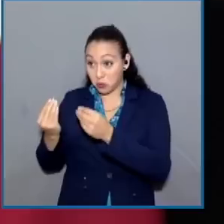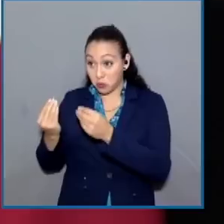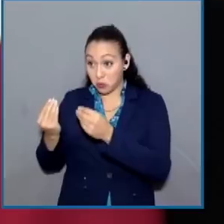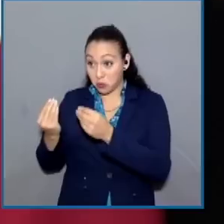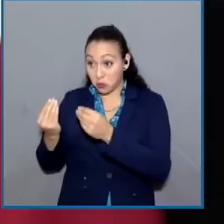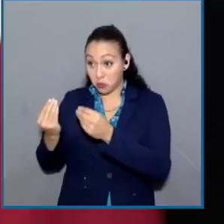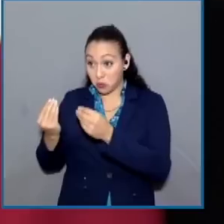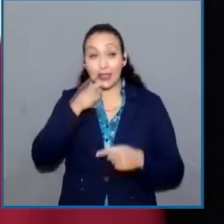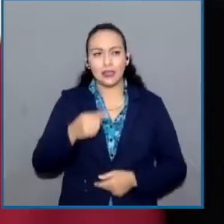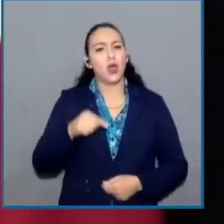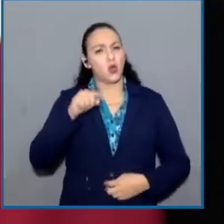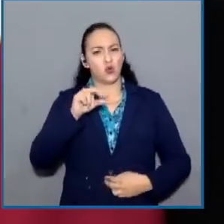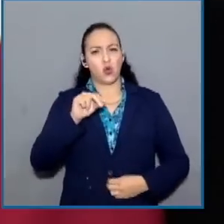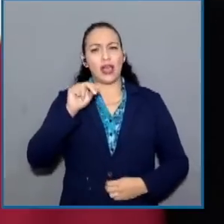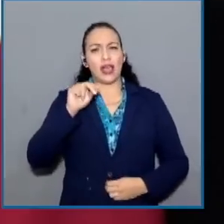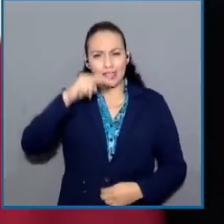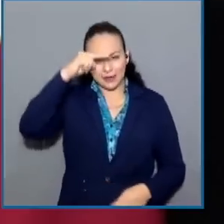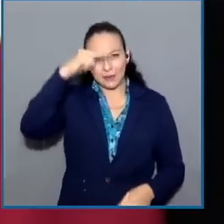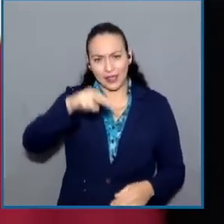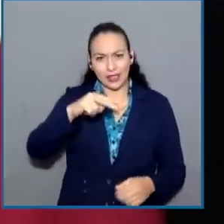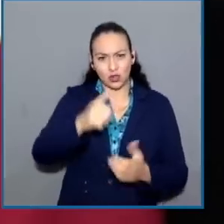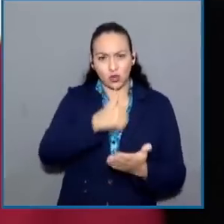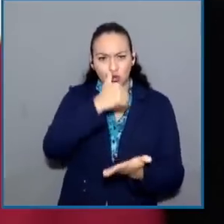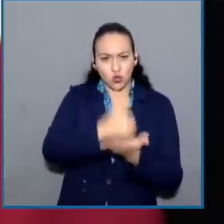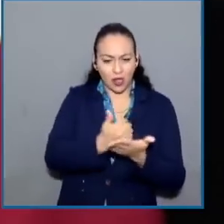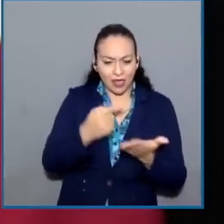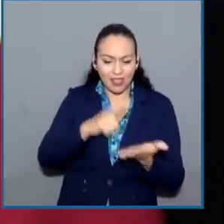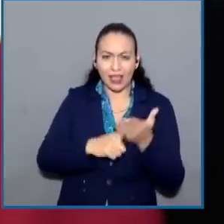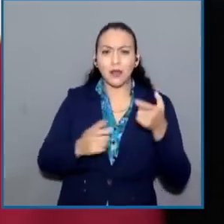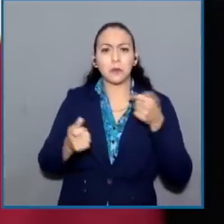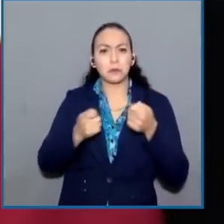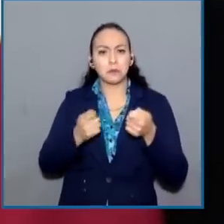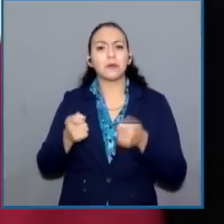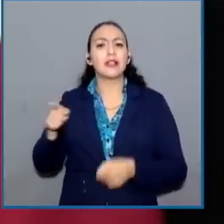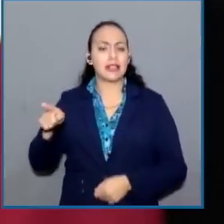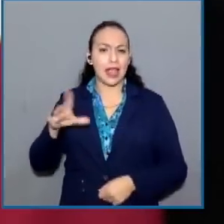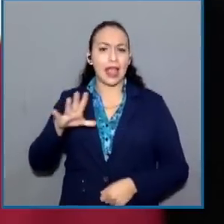estaba suficientemente regulada por el Estatuto de Gobierno.